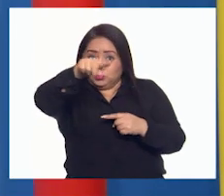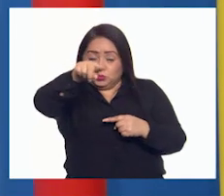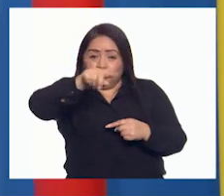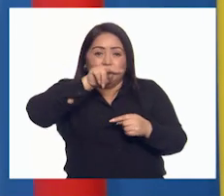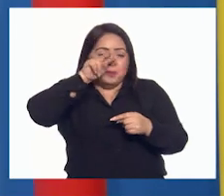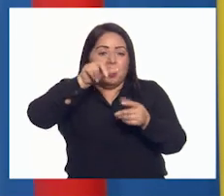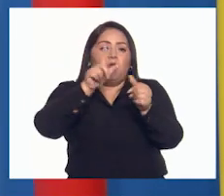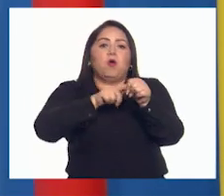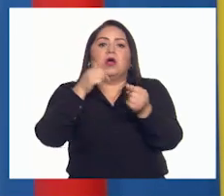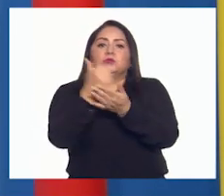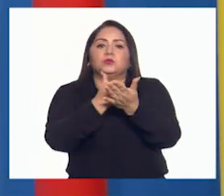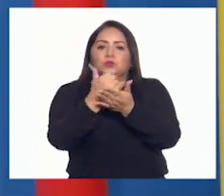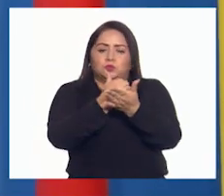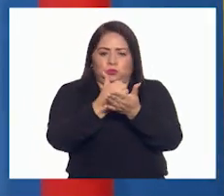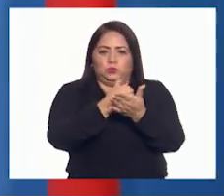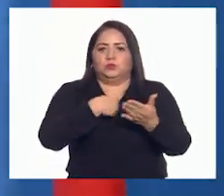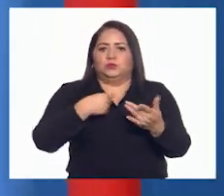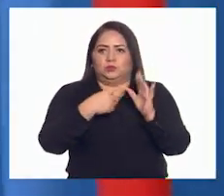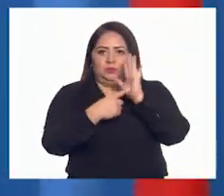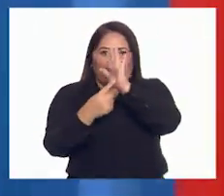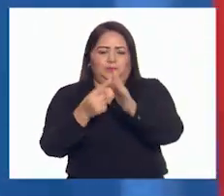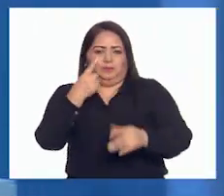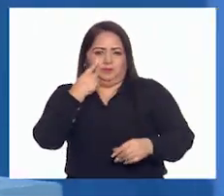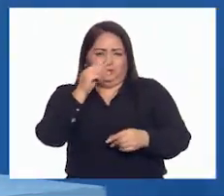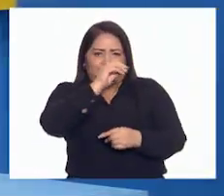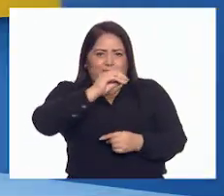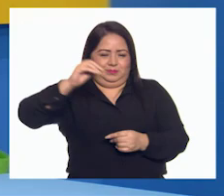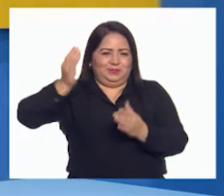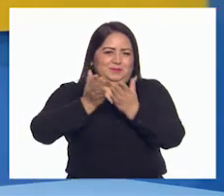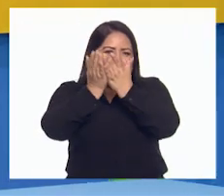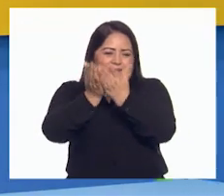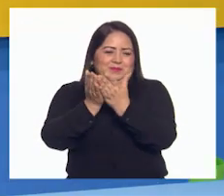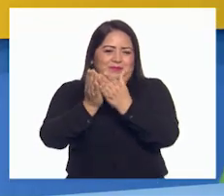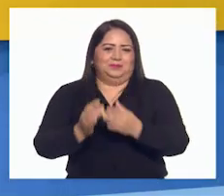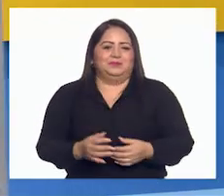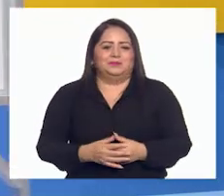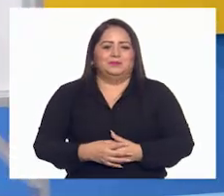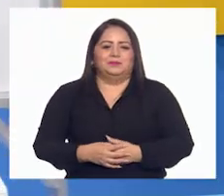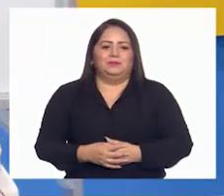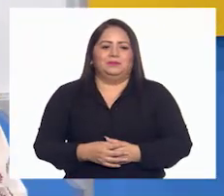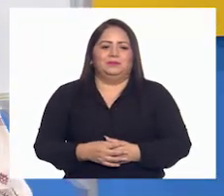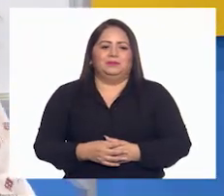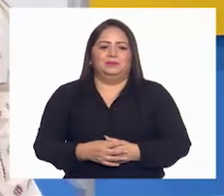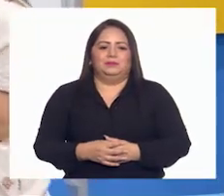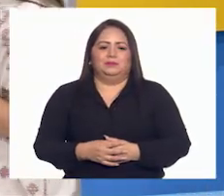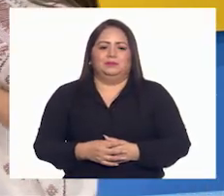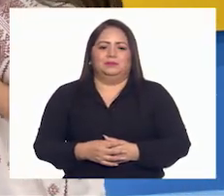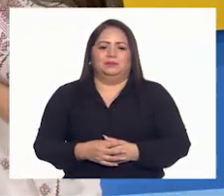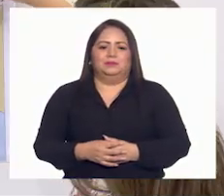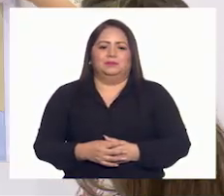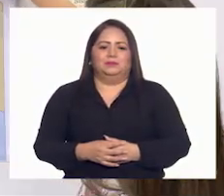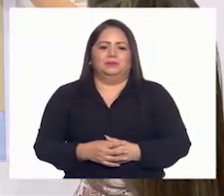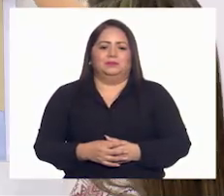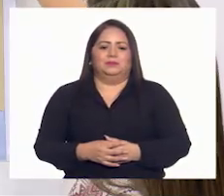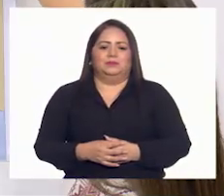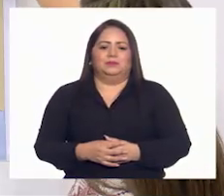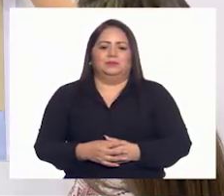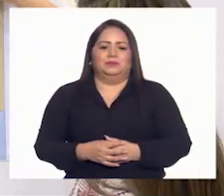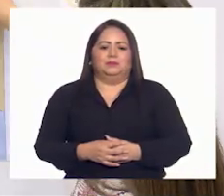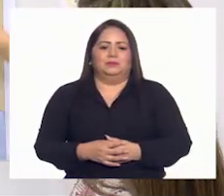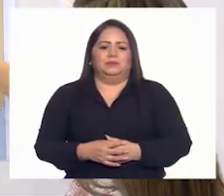con color azul y nosotras se los mostramos aquí moviendo la carabela. Para este tercer